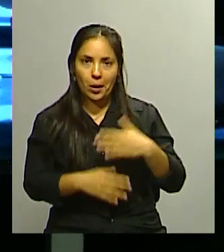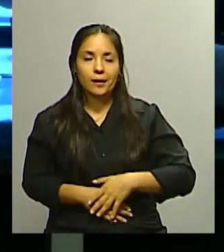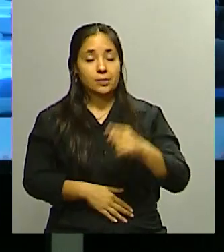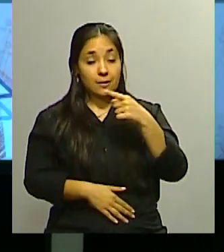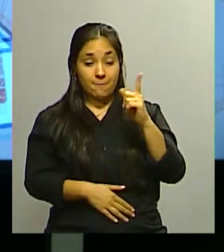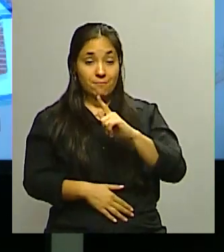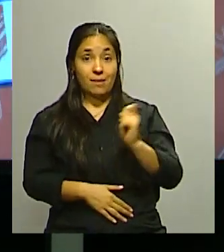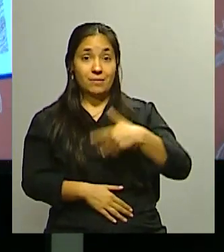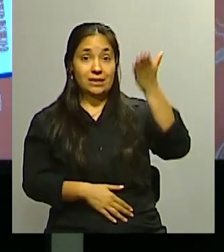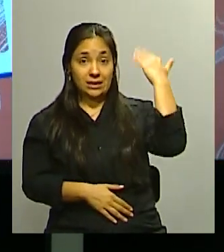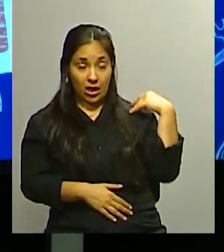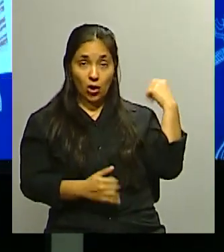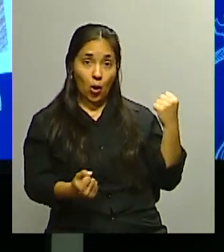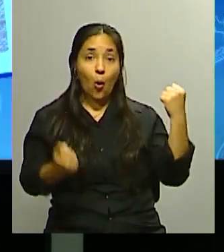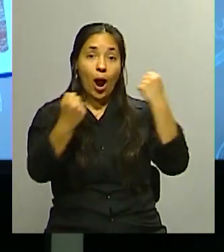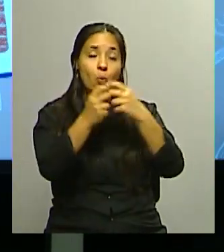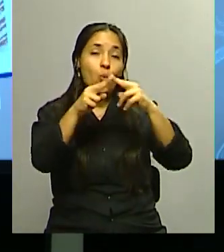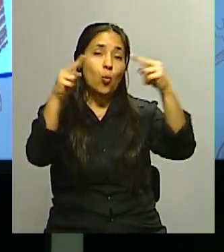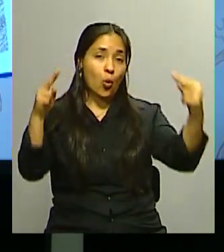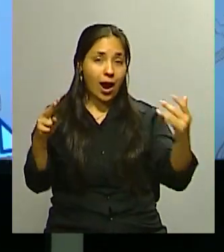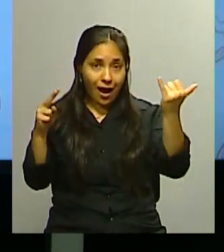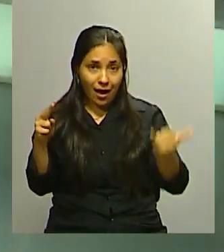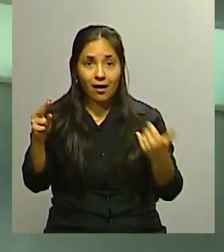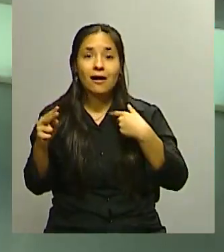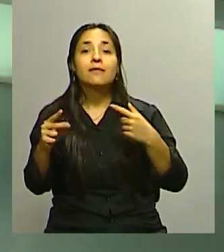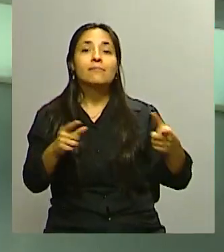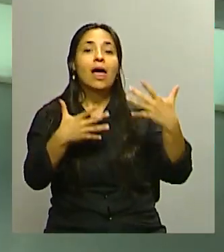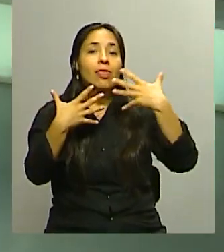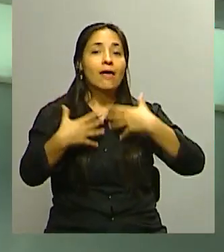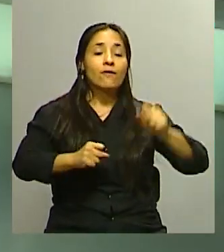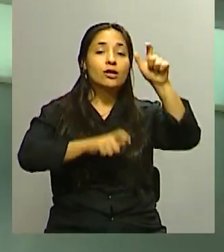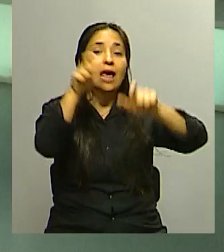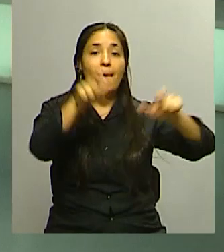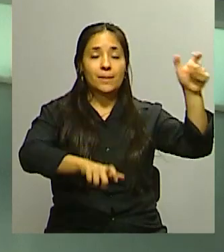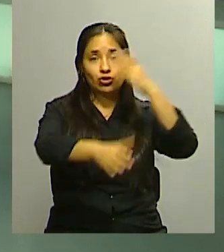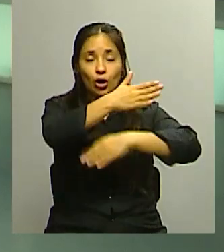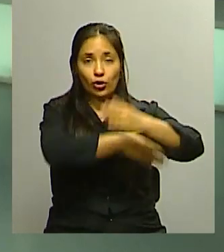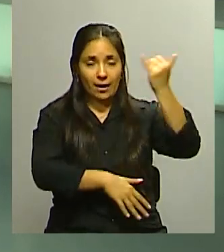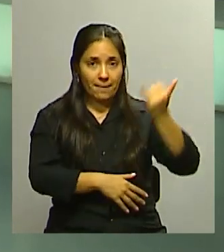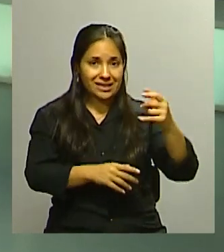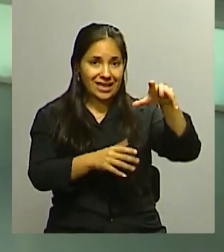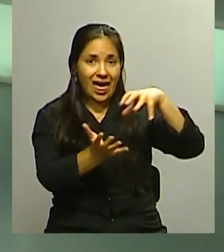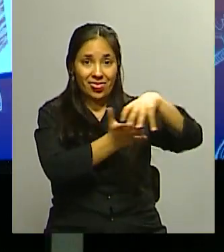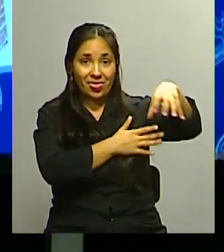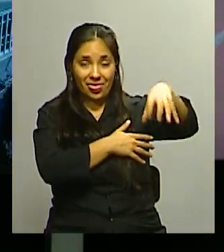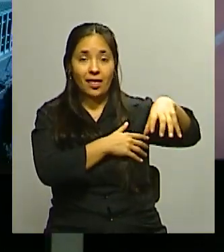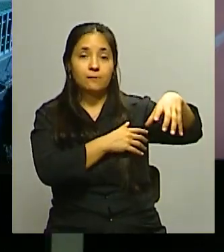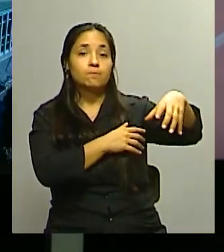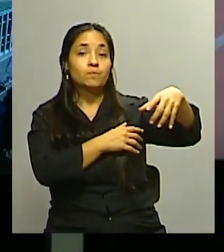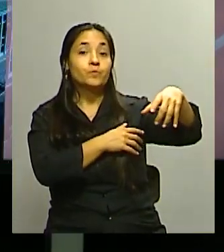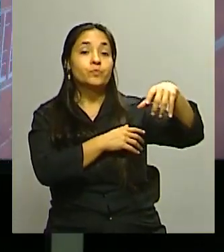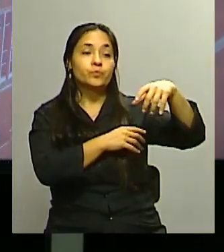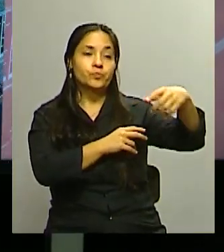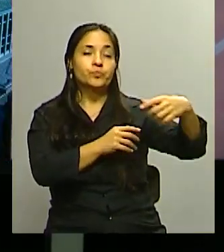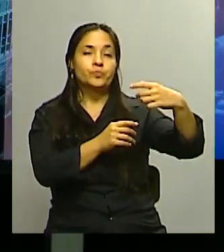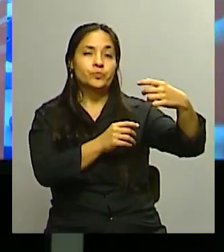se ha realizado un convenio con la Defensoría de las Personas con Discapacidad de la provincia de Mendoza, de manera que una vez a